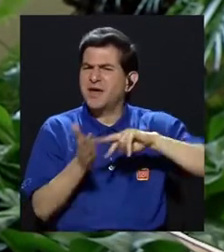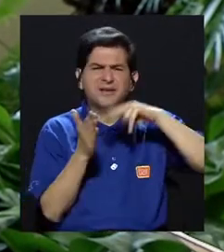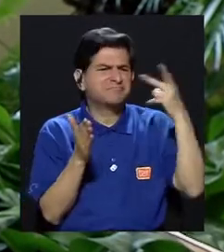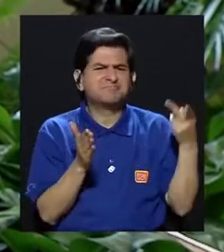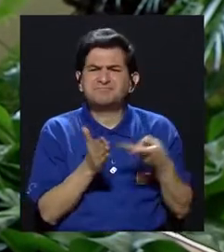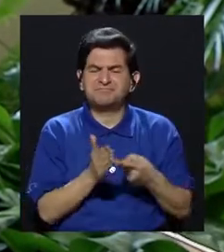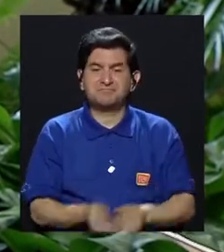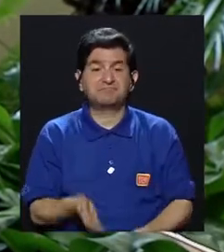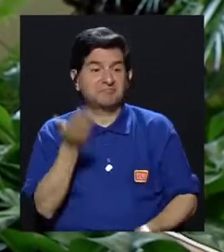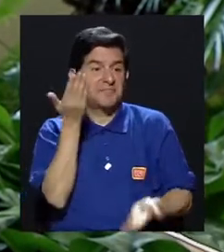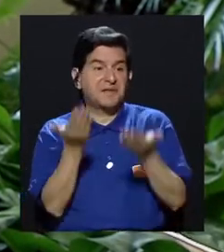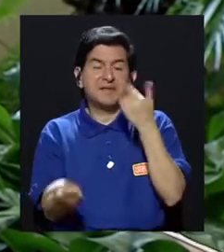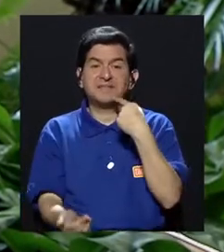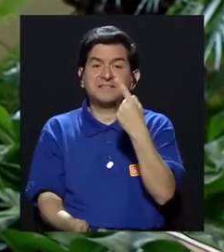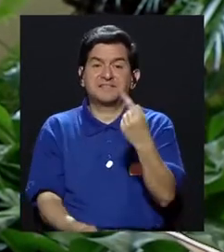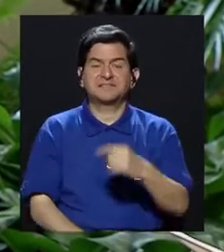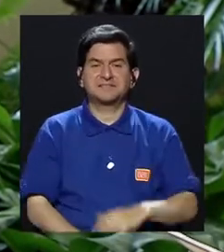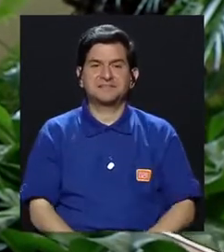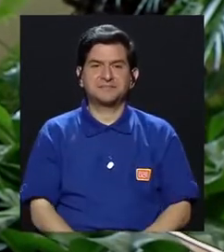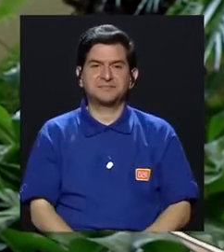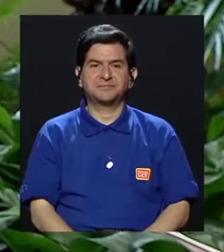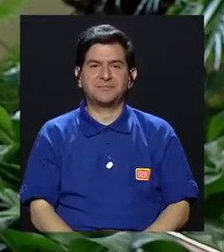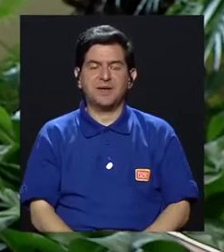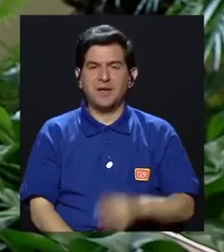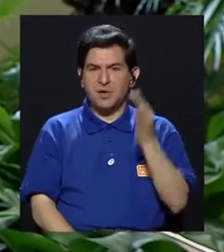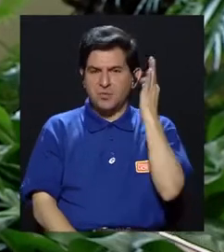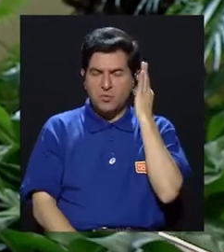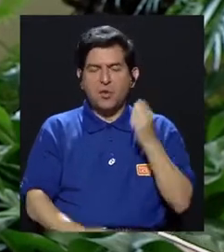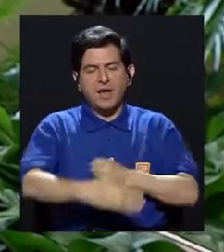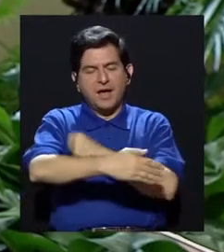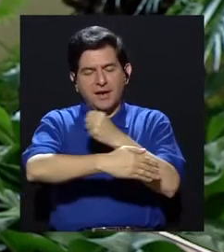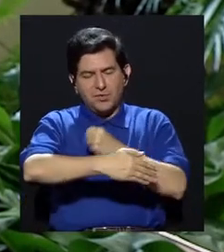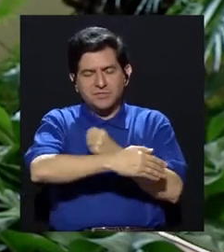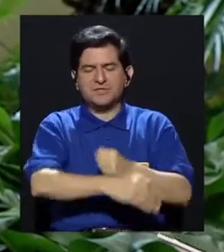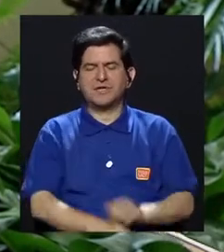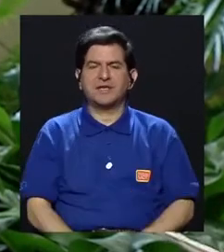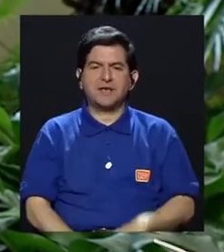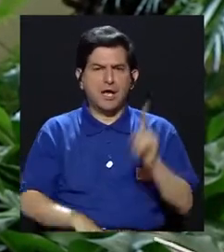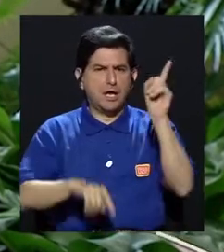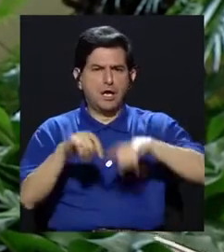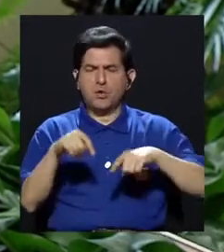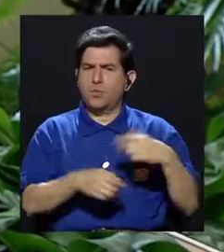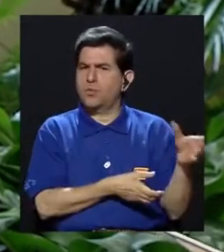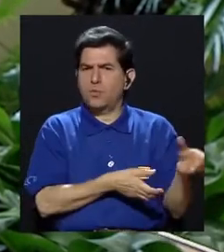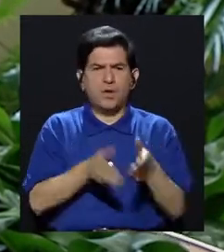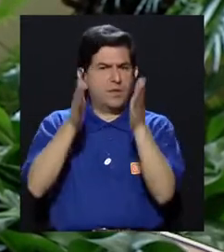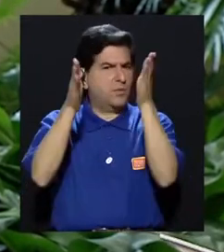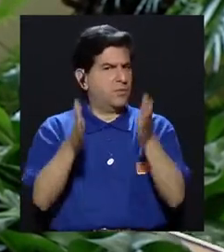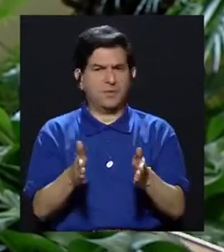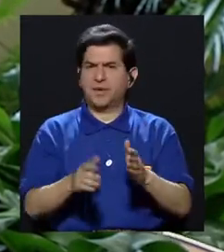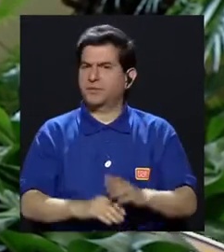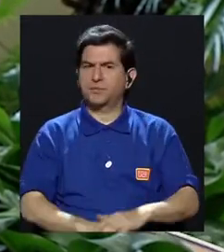mujer, muy probablemente nos van a decir que una mujer cocina y que una mujer no puede ser bombero.